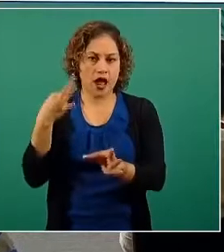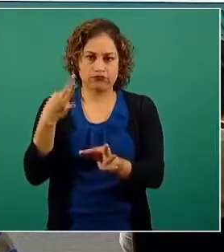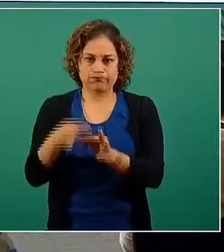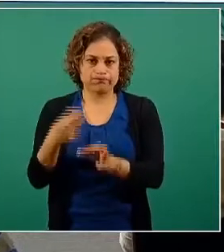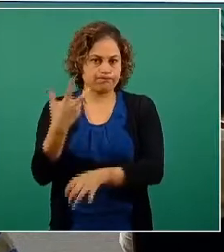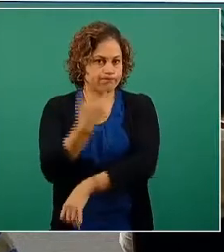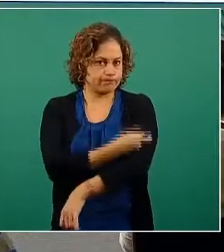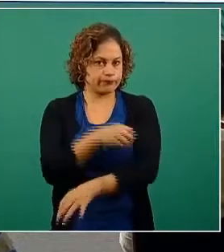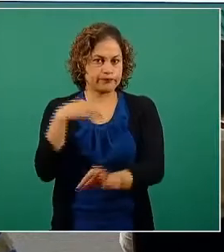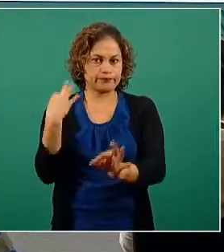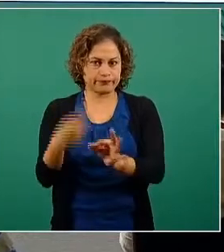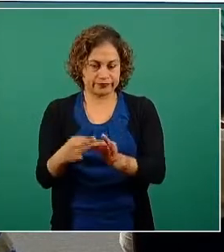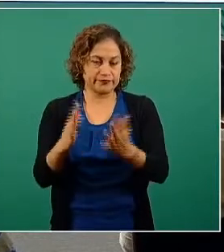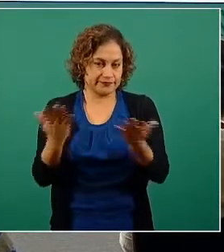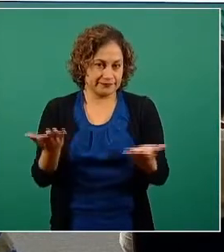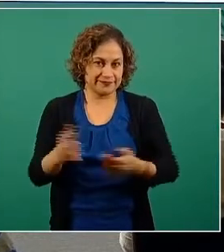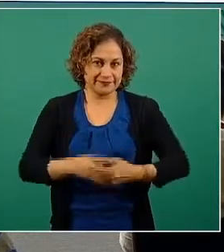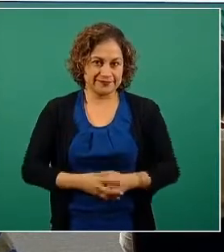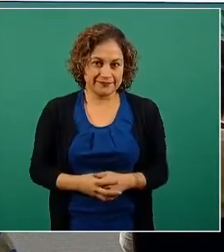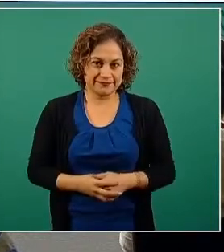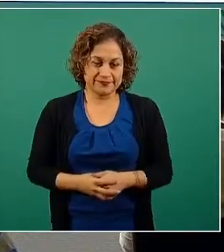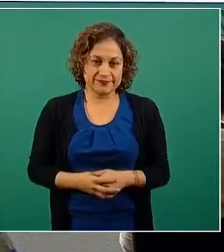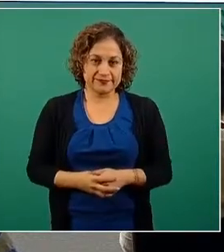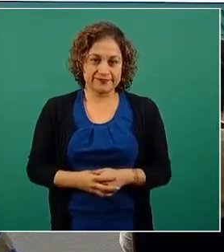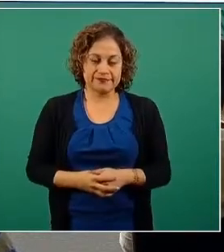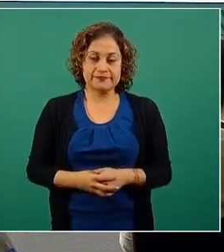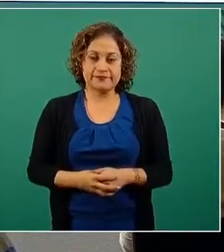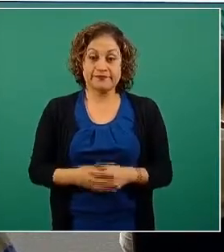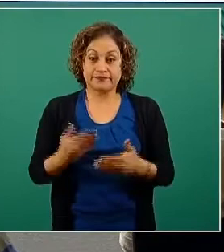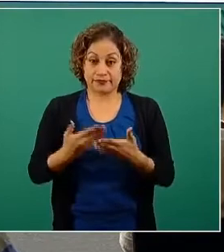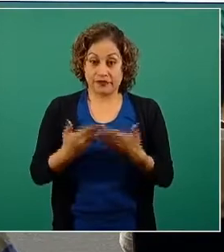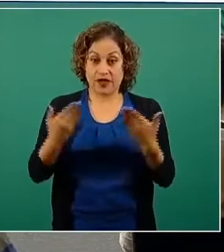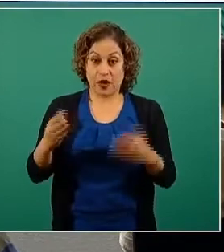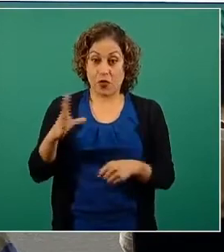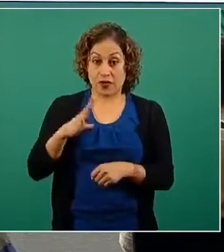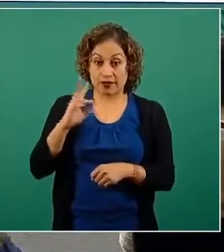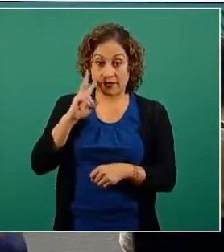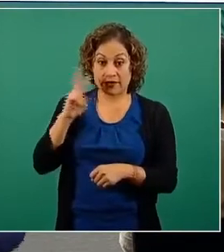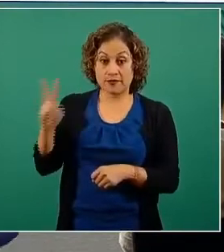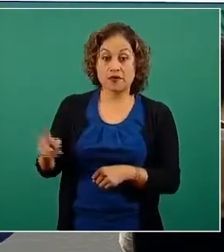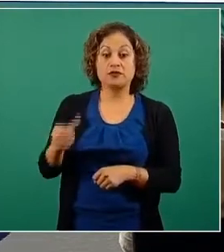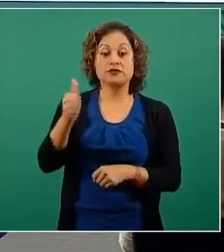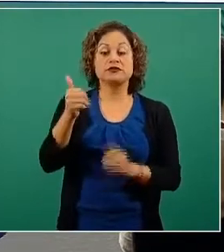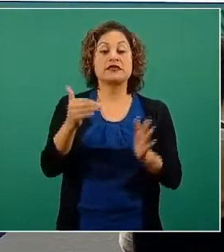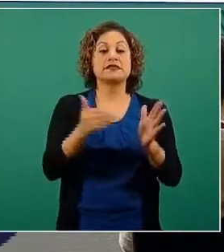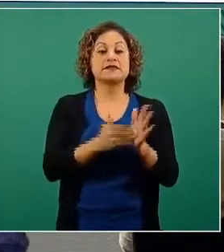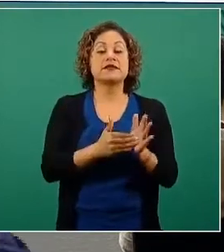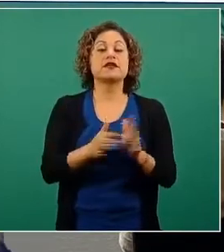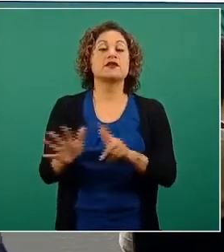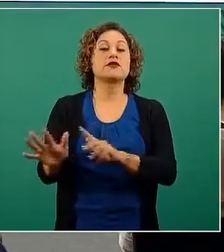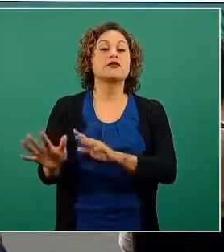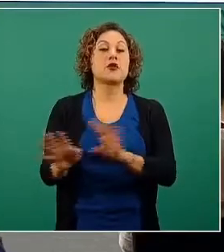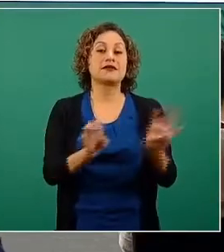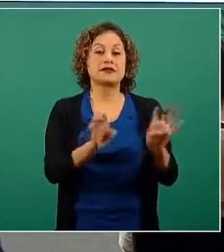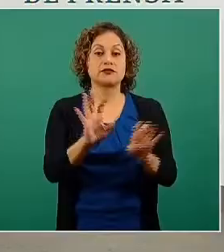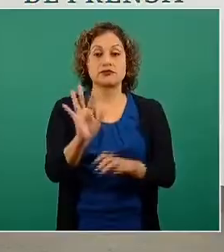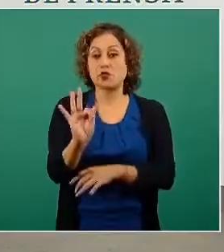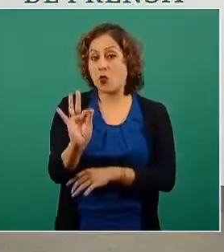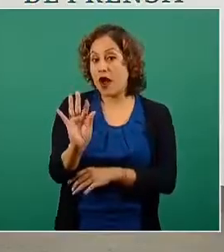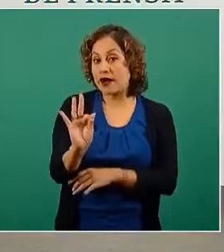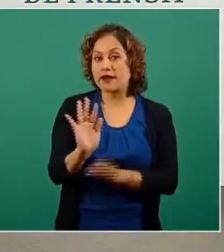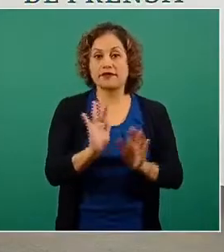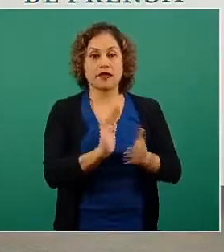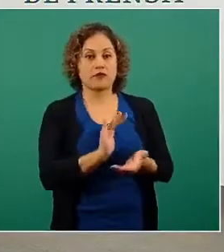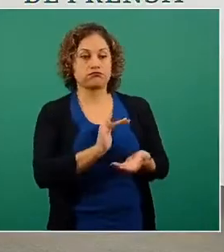vacuna. E identificamos pues cómo actualmente tenemos 6,940 dosis de reserva en el INCAN. Esto ya